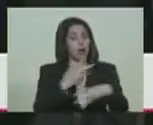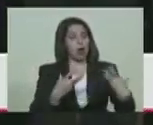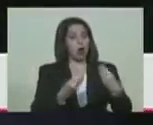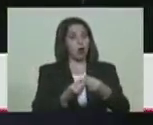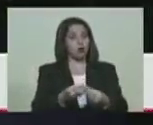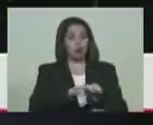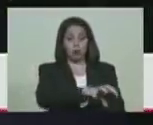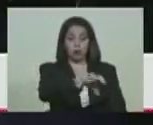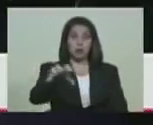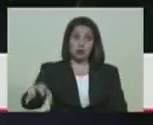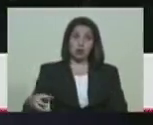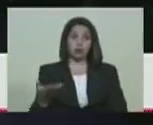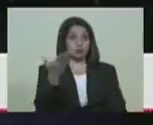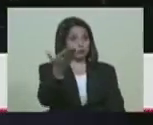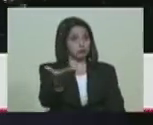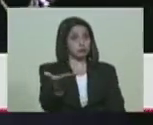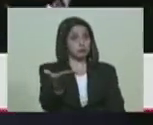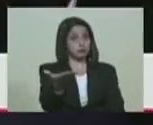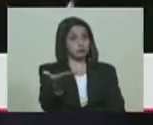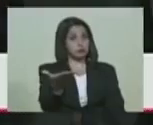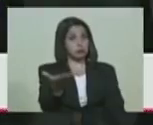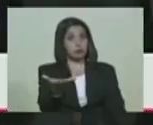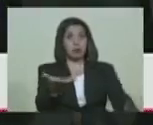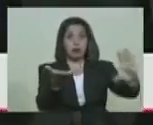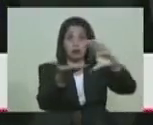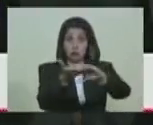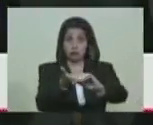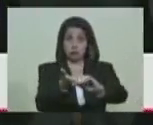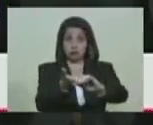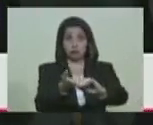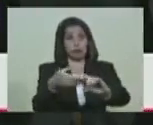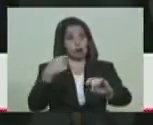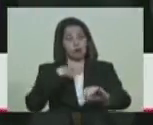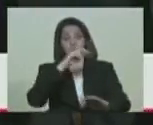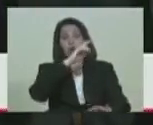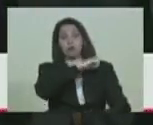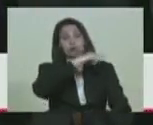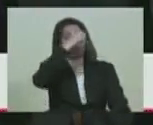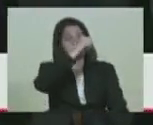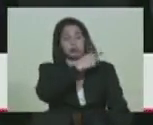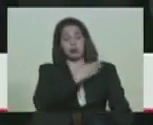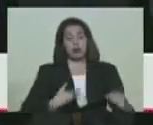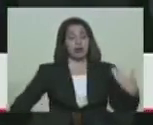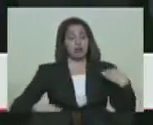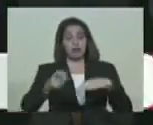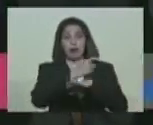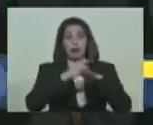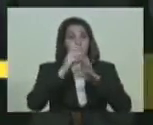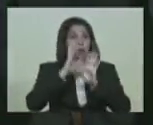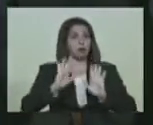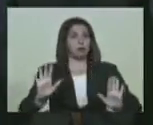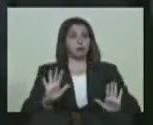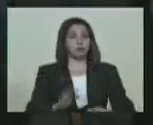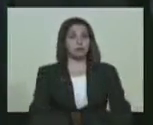ya la tiendo. Me toca. Soy jefe de Estado, soy jefe de gobierno.